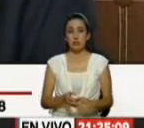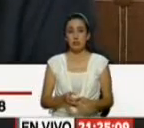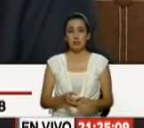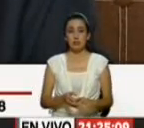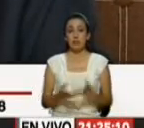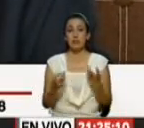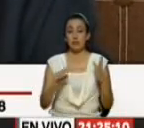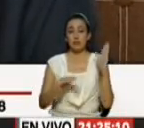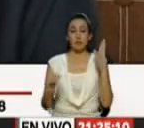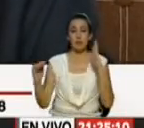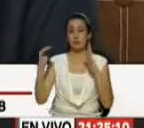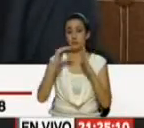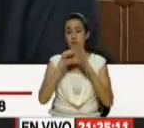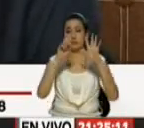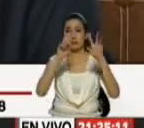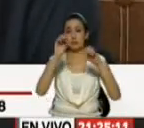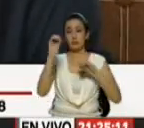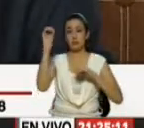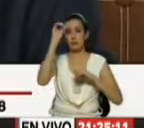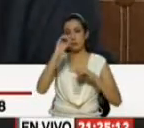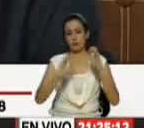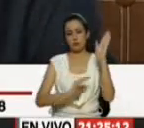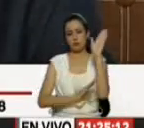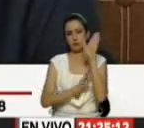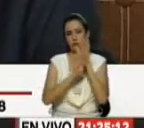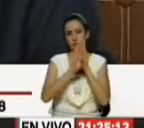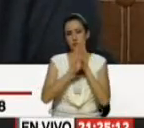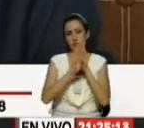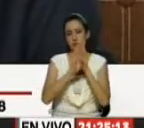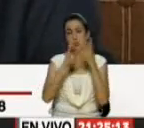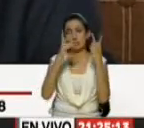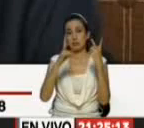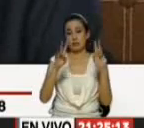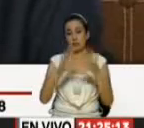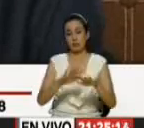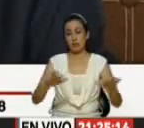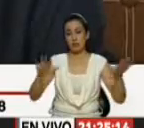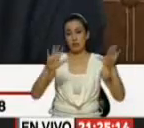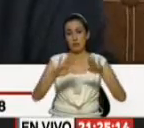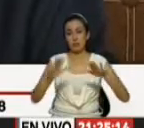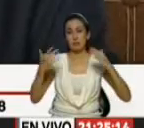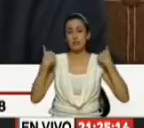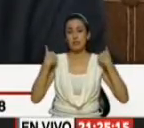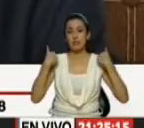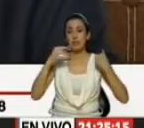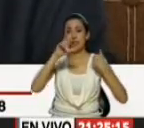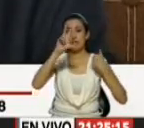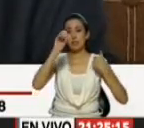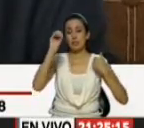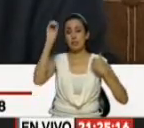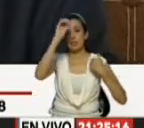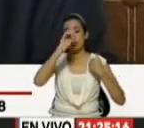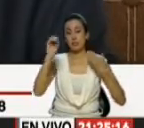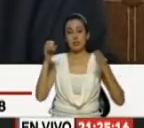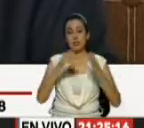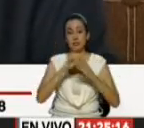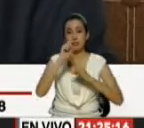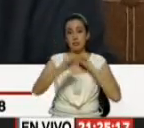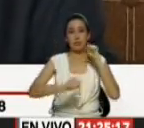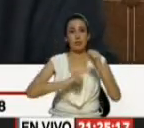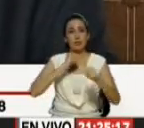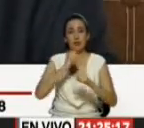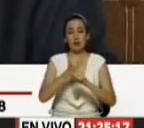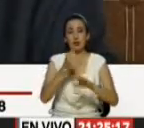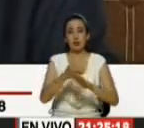un incremento de alrededor de un 60%. Y también en tema de divisas estamos en un 30% arriba con respecto al año anterior y al récord.